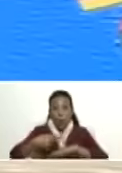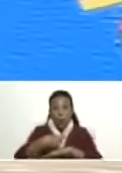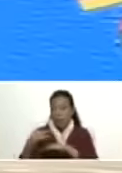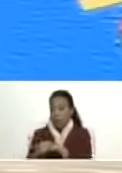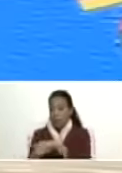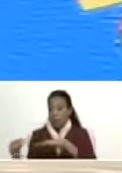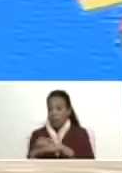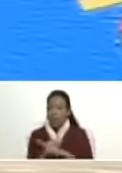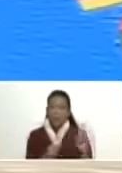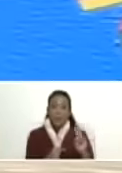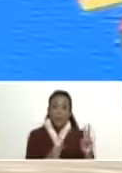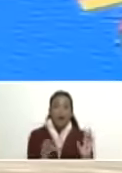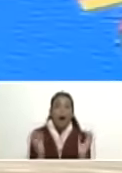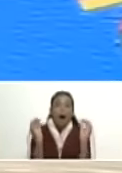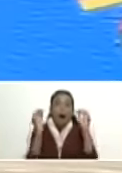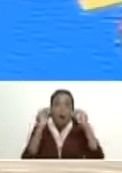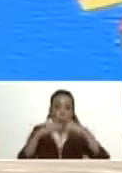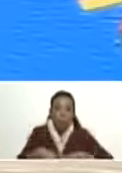y Venezuela.